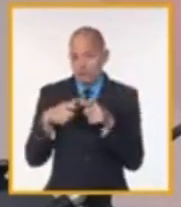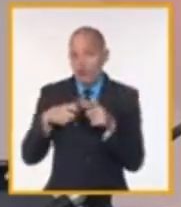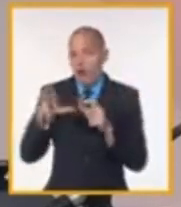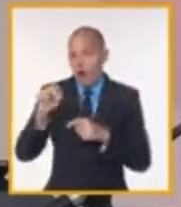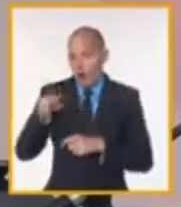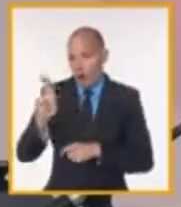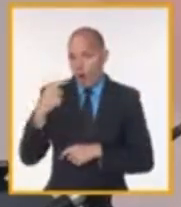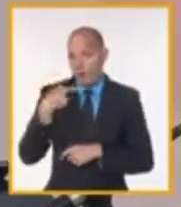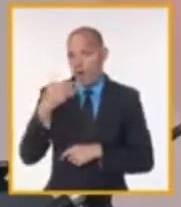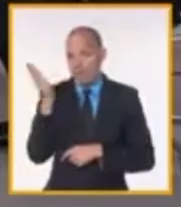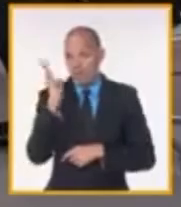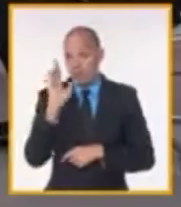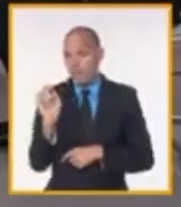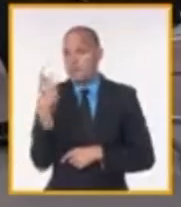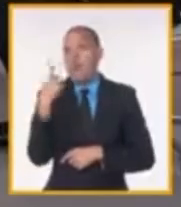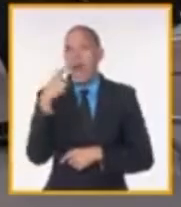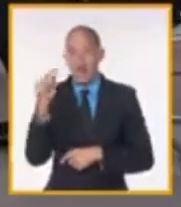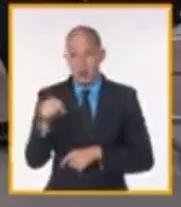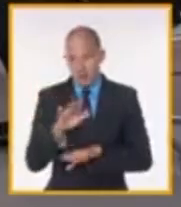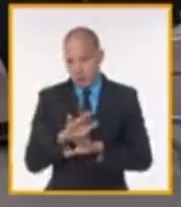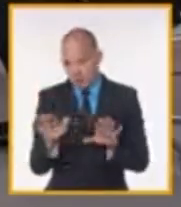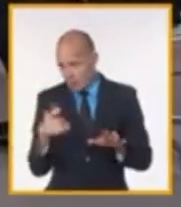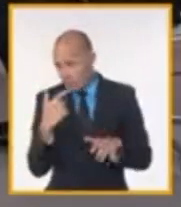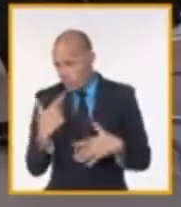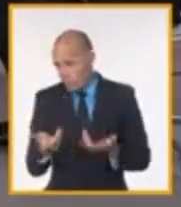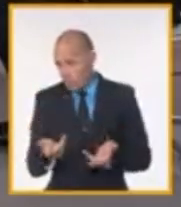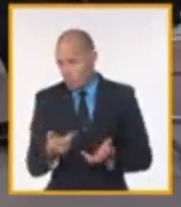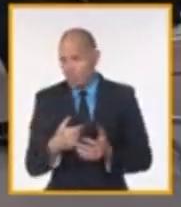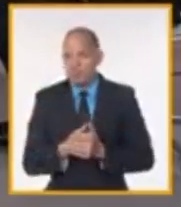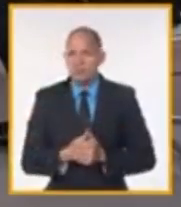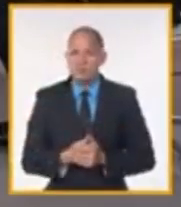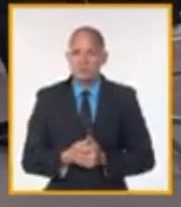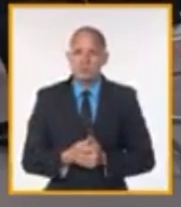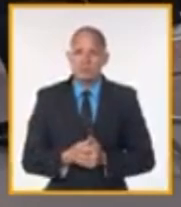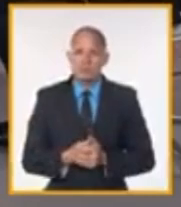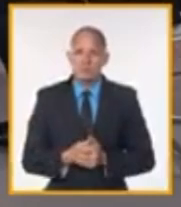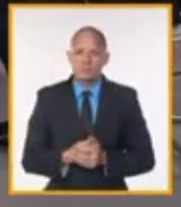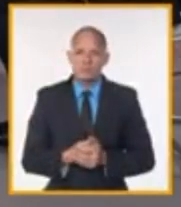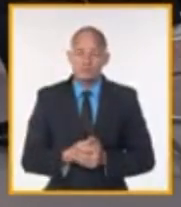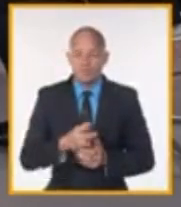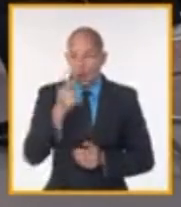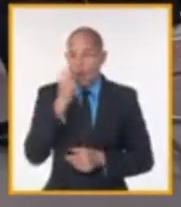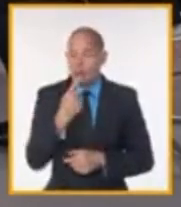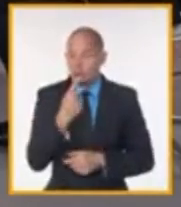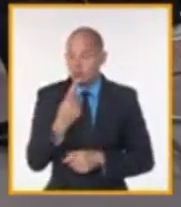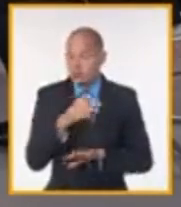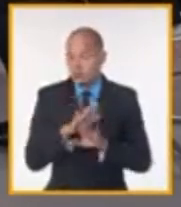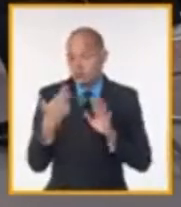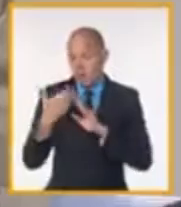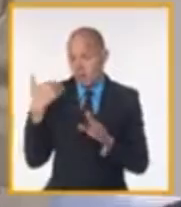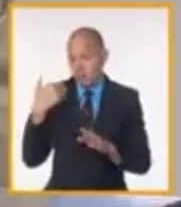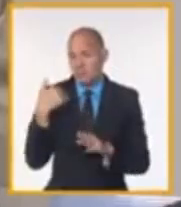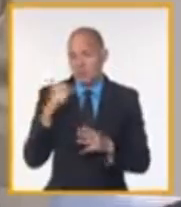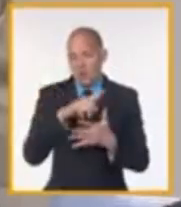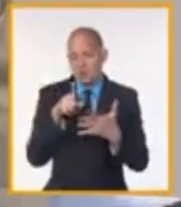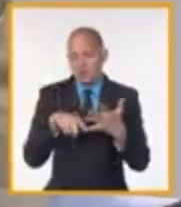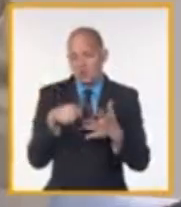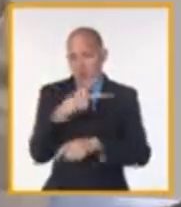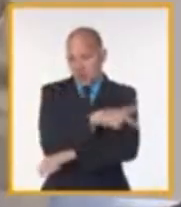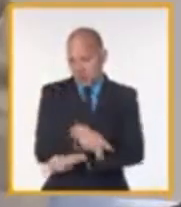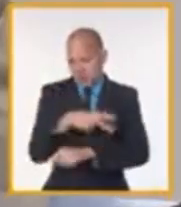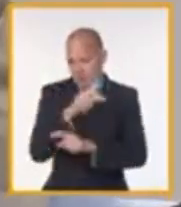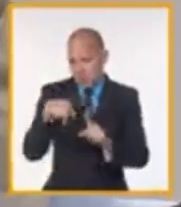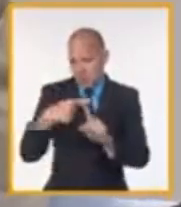discurso y ahí el acuerdo eh que se firmó de los 5 más un eran con